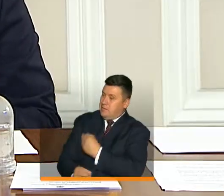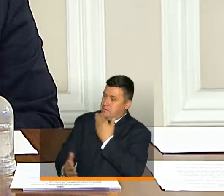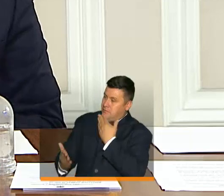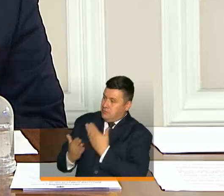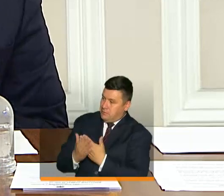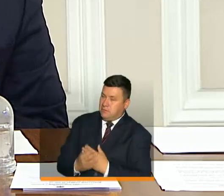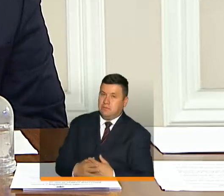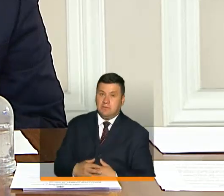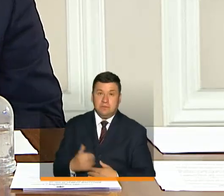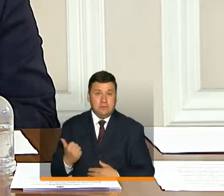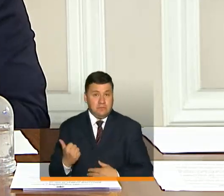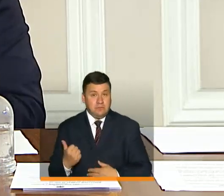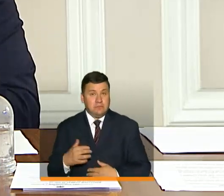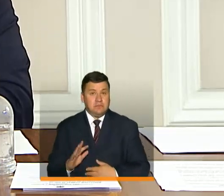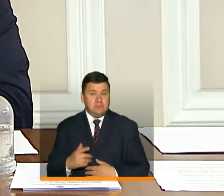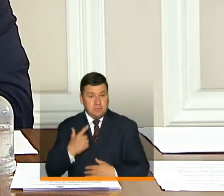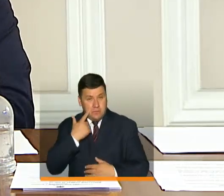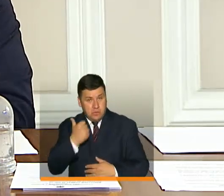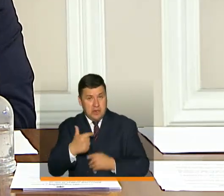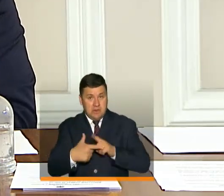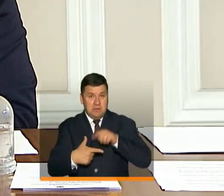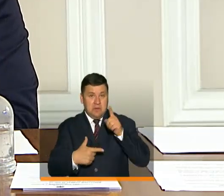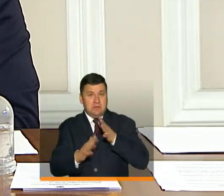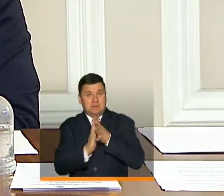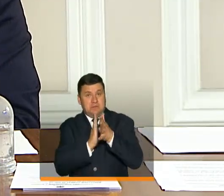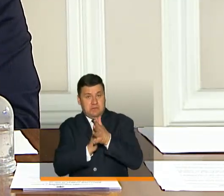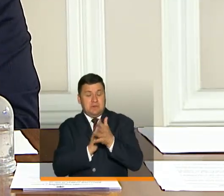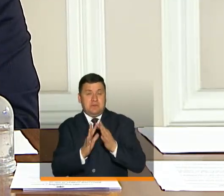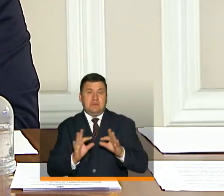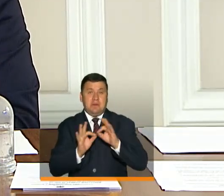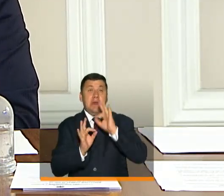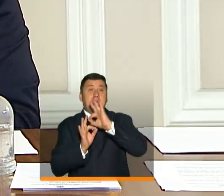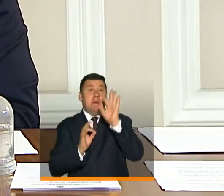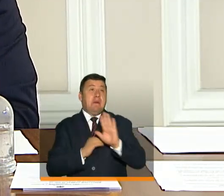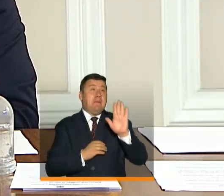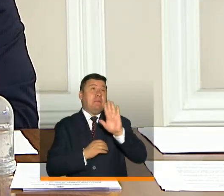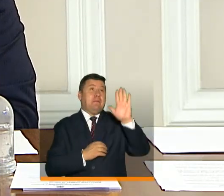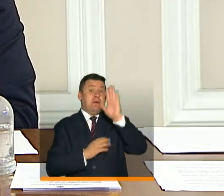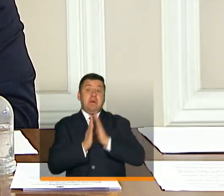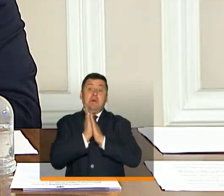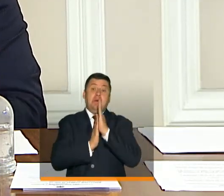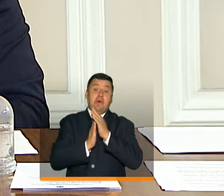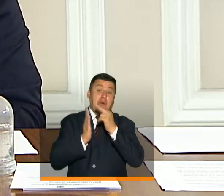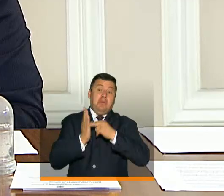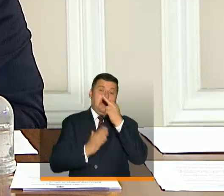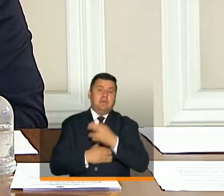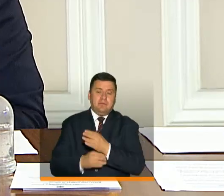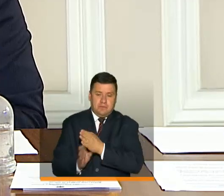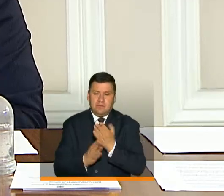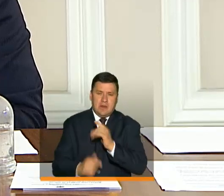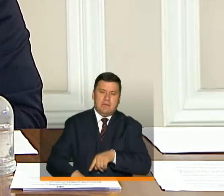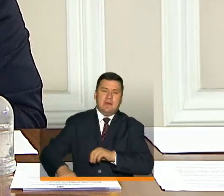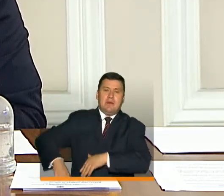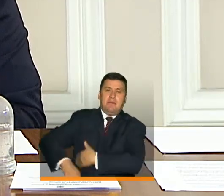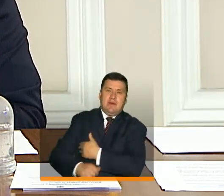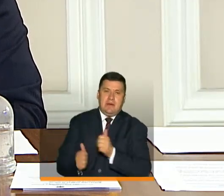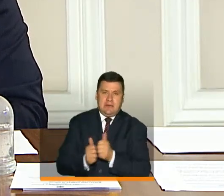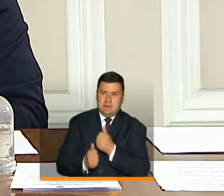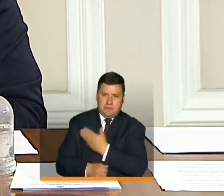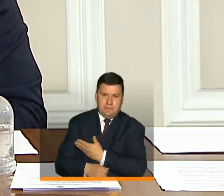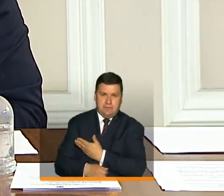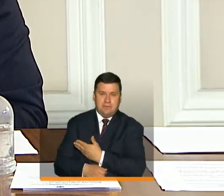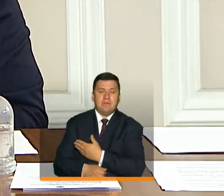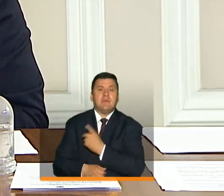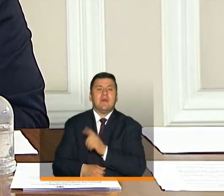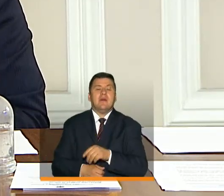gracias. Creo que además es un muy buen balance de mensajes que llegan a las regiones de Colombia. Y también me acompaña el ministro de Energía,